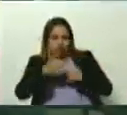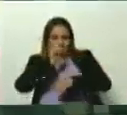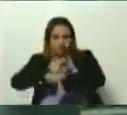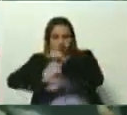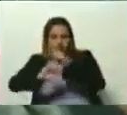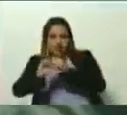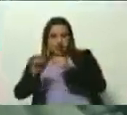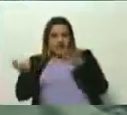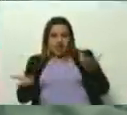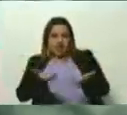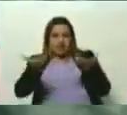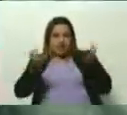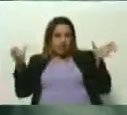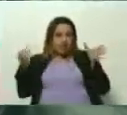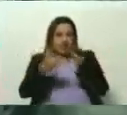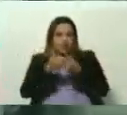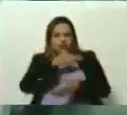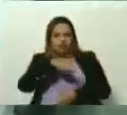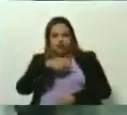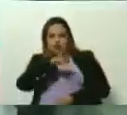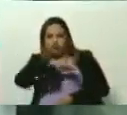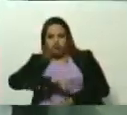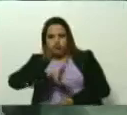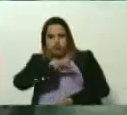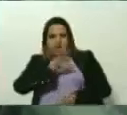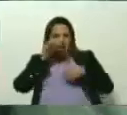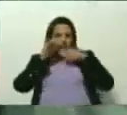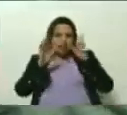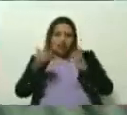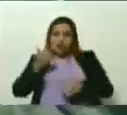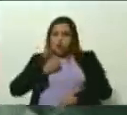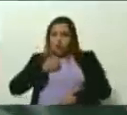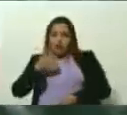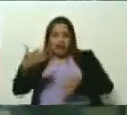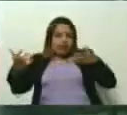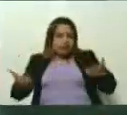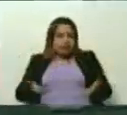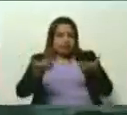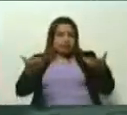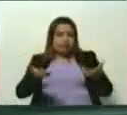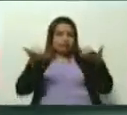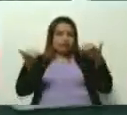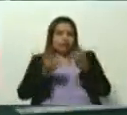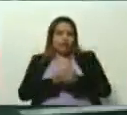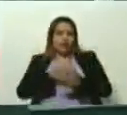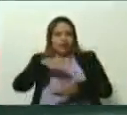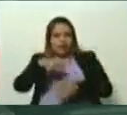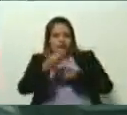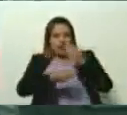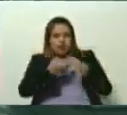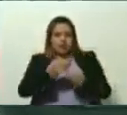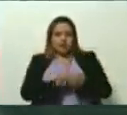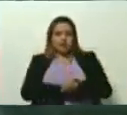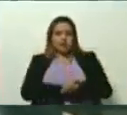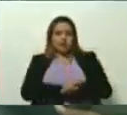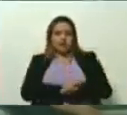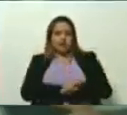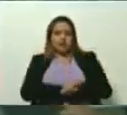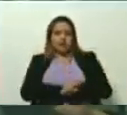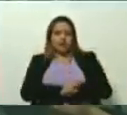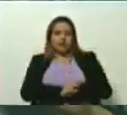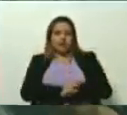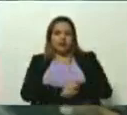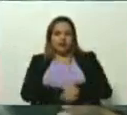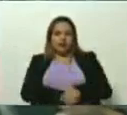incendio. Es el equipo que nosotros utilizamos para atender cualquier incendio que pueda ocurrir, pues. El compañero